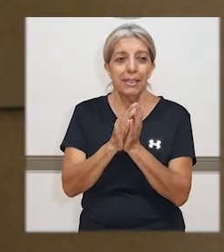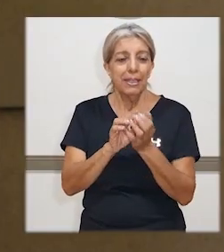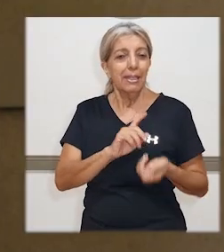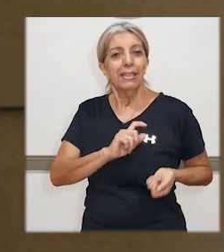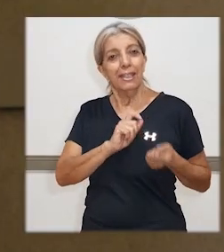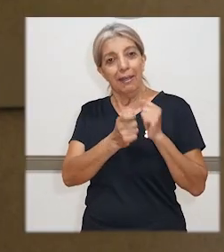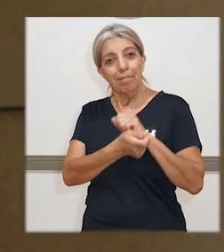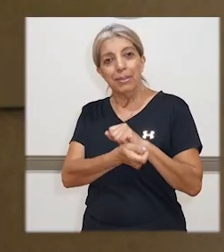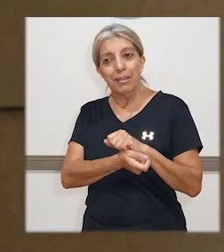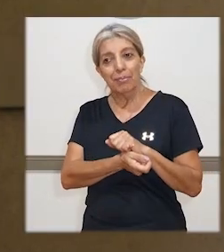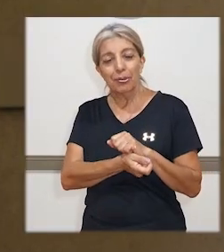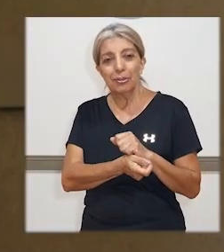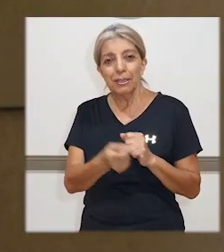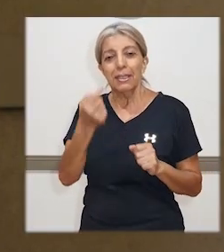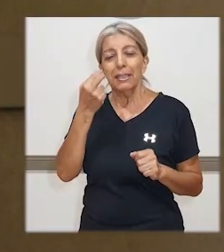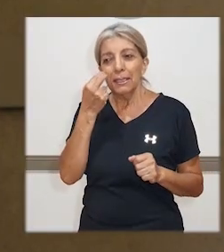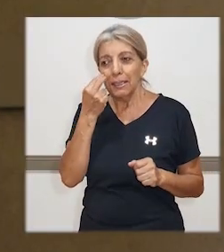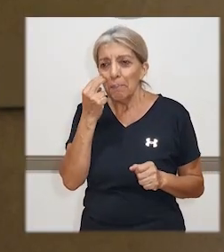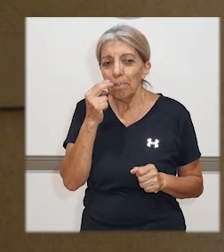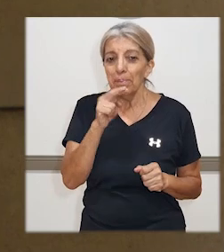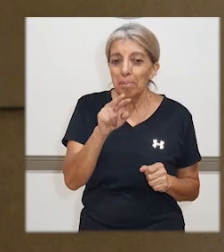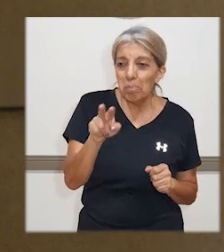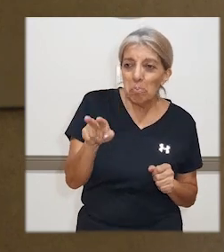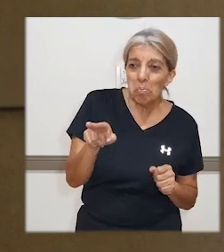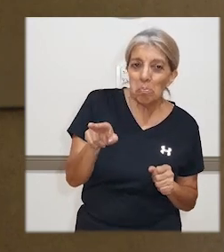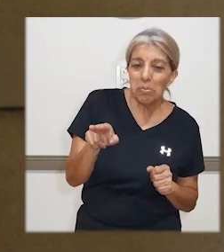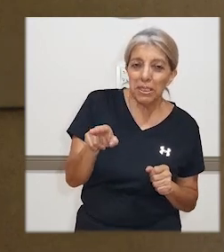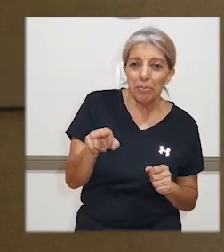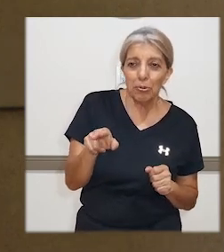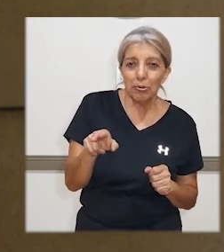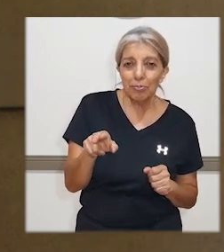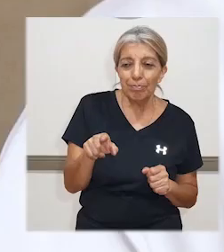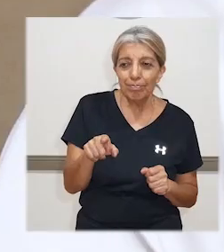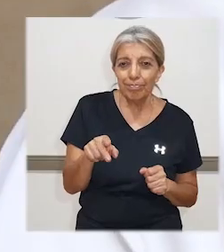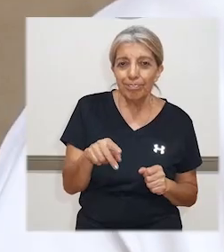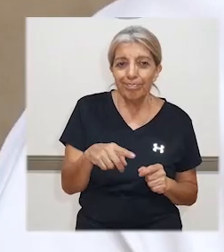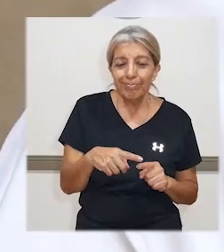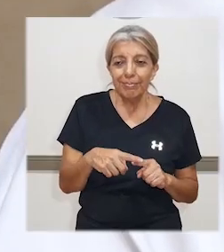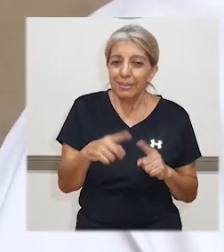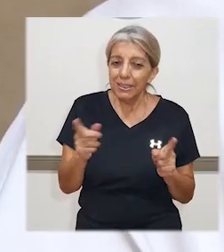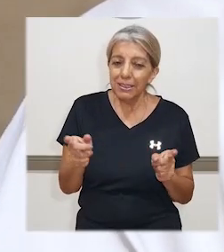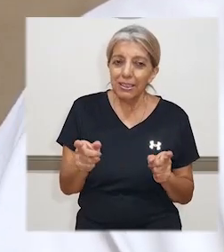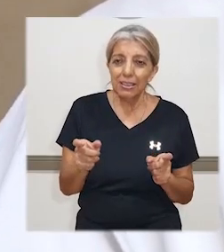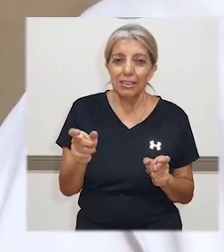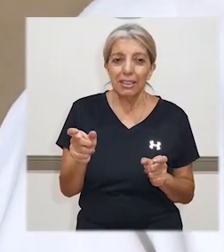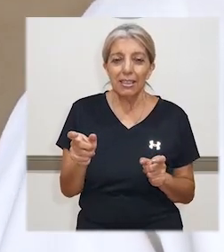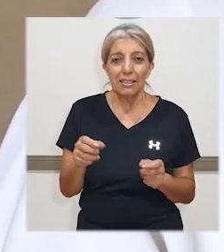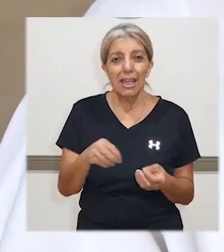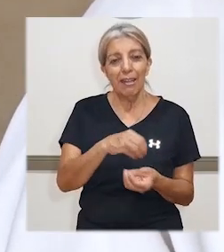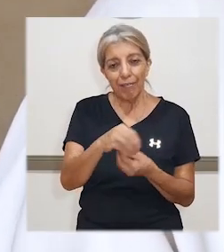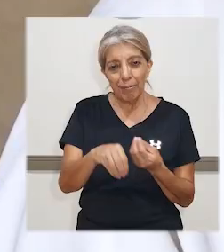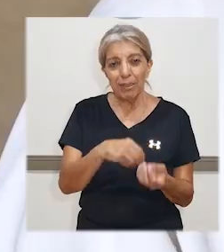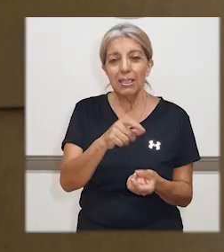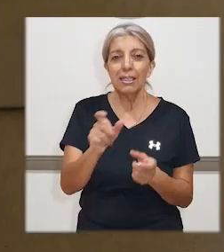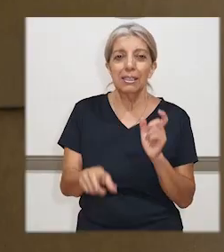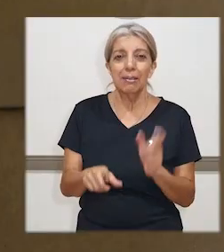modo de mirar la vida tiene más que ver con el modo como mira el buen pastor. Estamos viviendo circunstancias difíciles